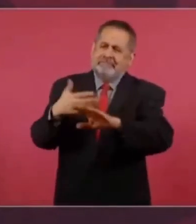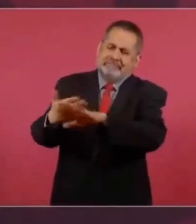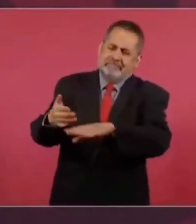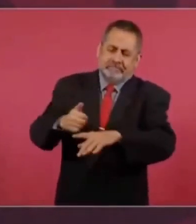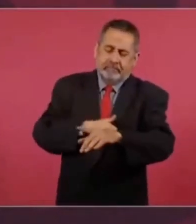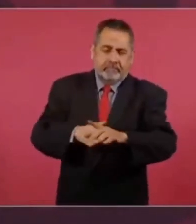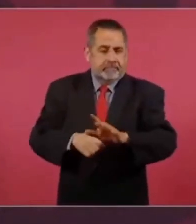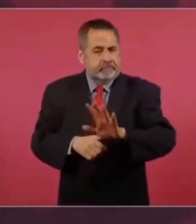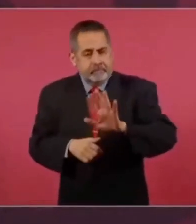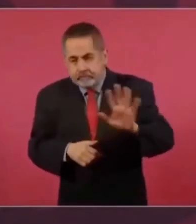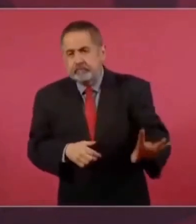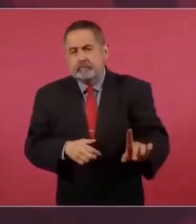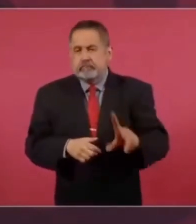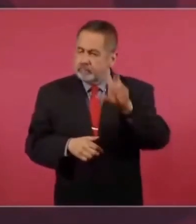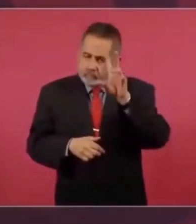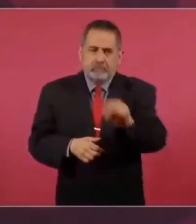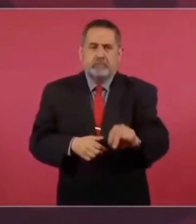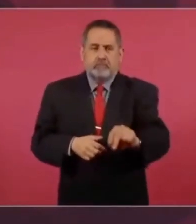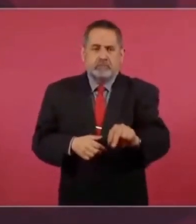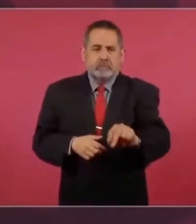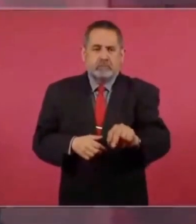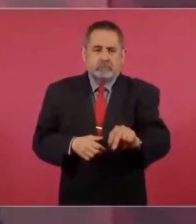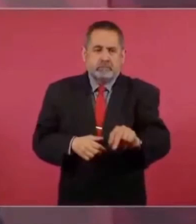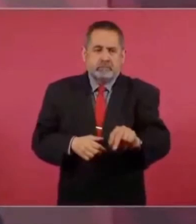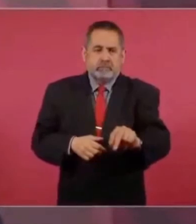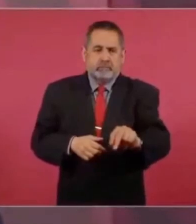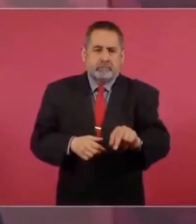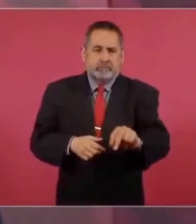y que no olviden